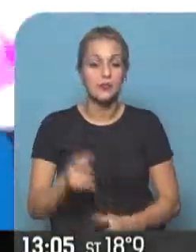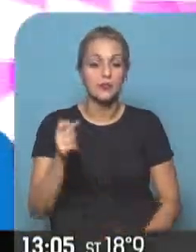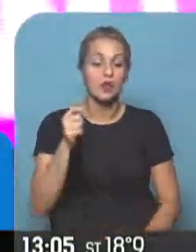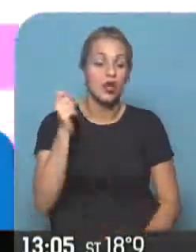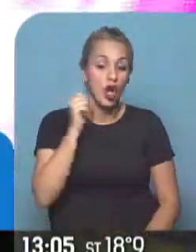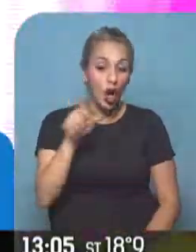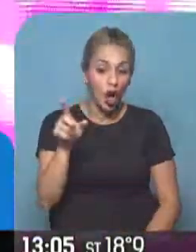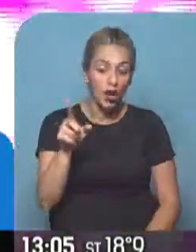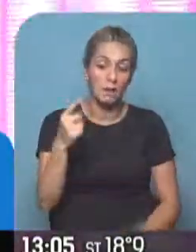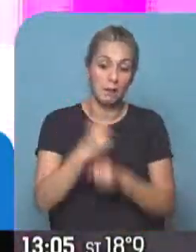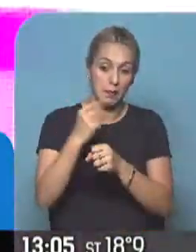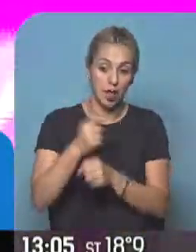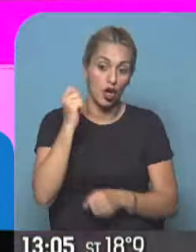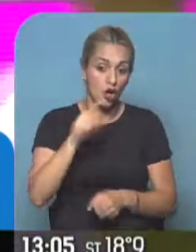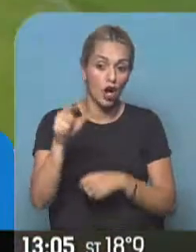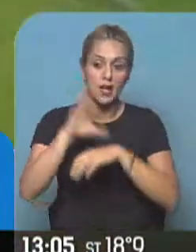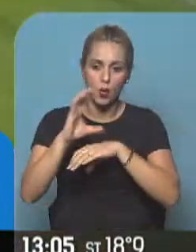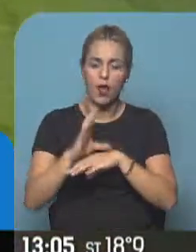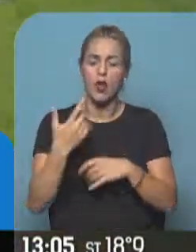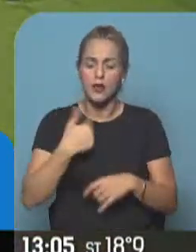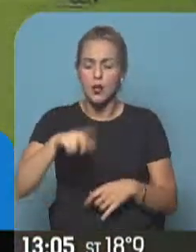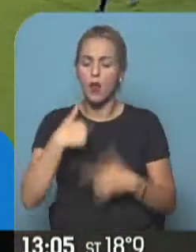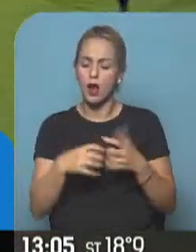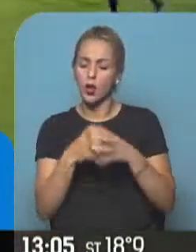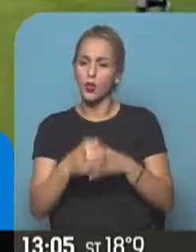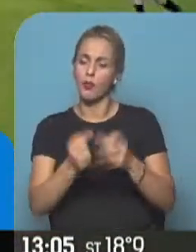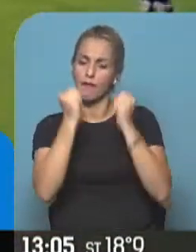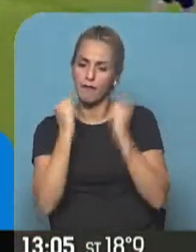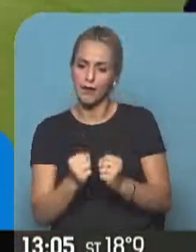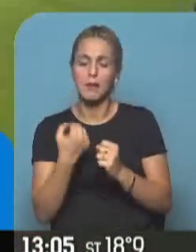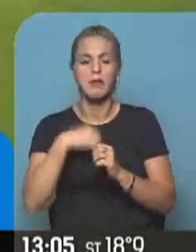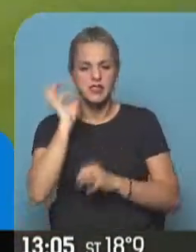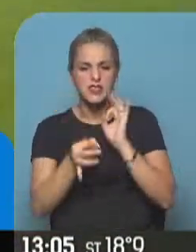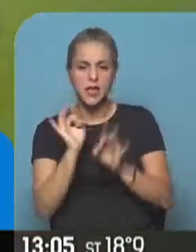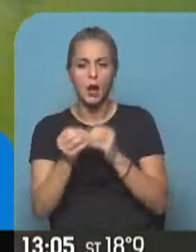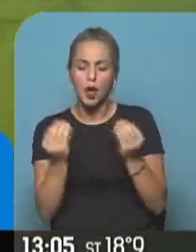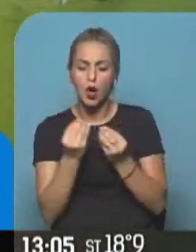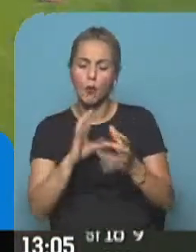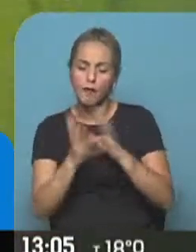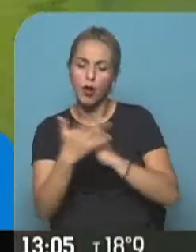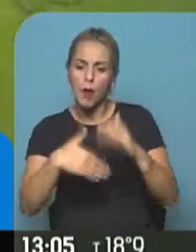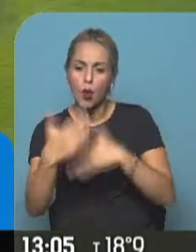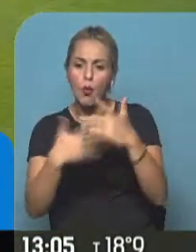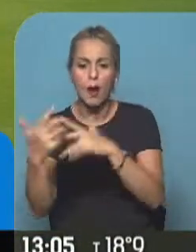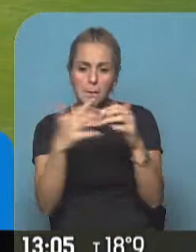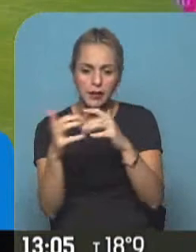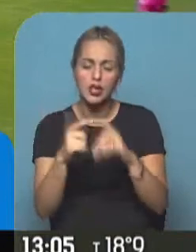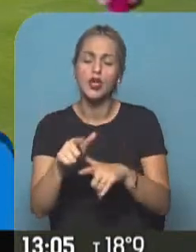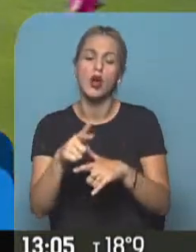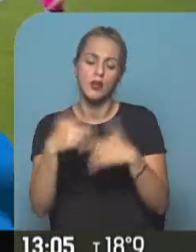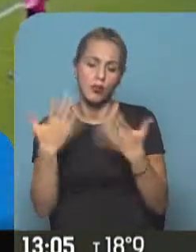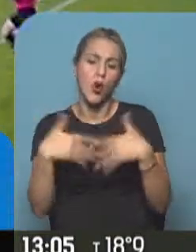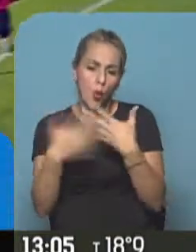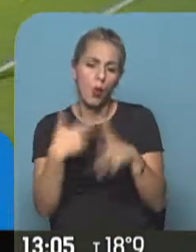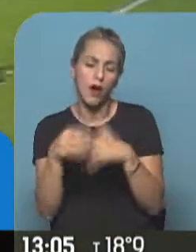contra tuvimos se notaba la certeza de un equipo que estaba sabiendo cómo tenía que jugar el partido y realmente lo jugó de manera